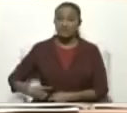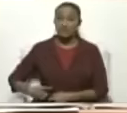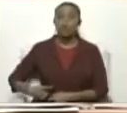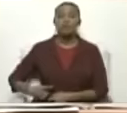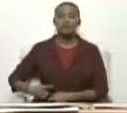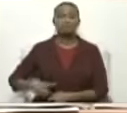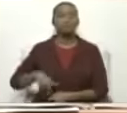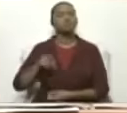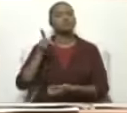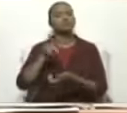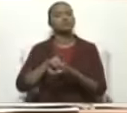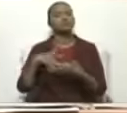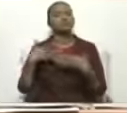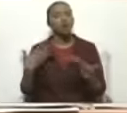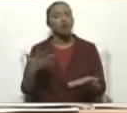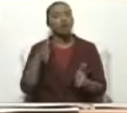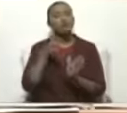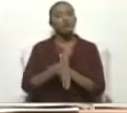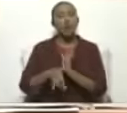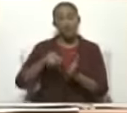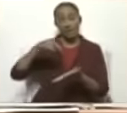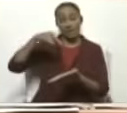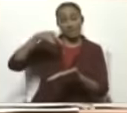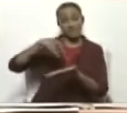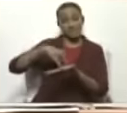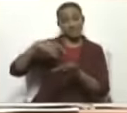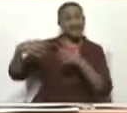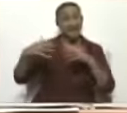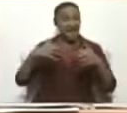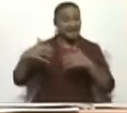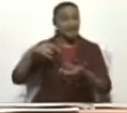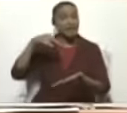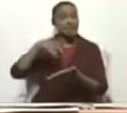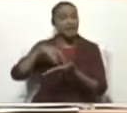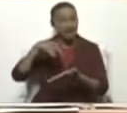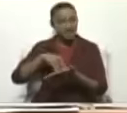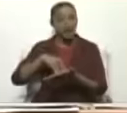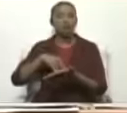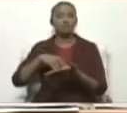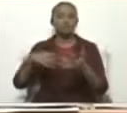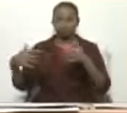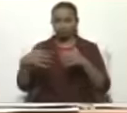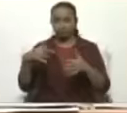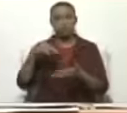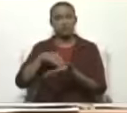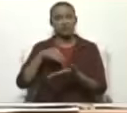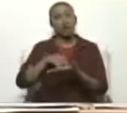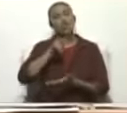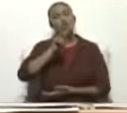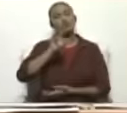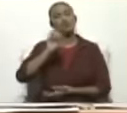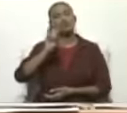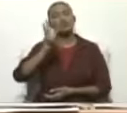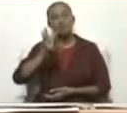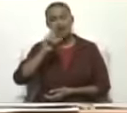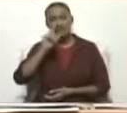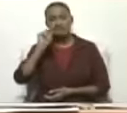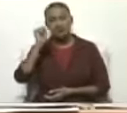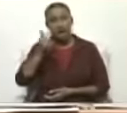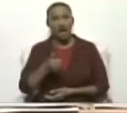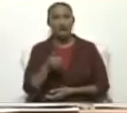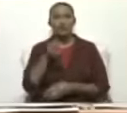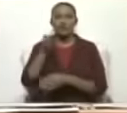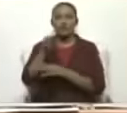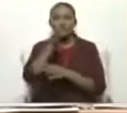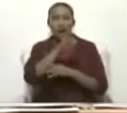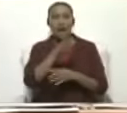conmemorando, celebrando la batalla de Carabobo, 203 años, después actos en Carabobo, hizo Maduro más, vino a La Guaira, Falcón,